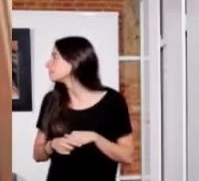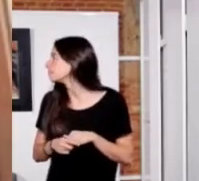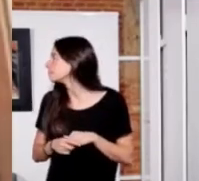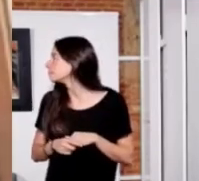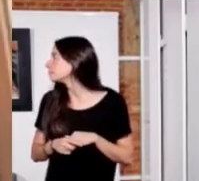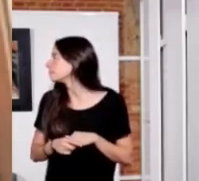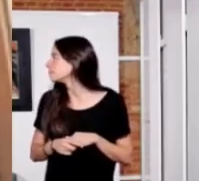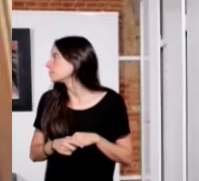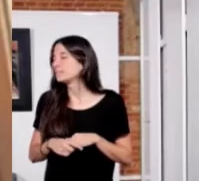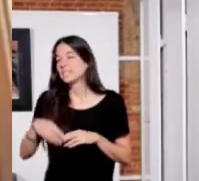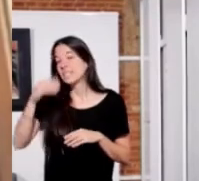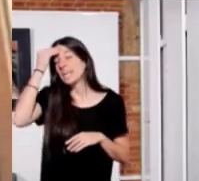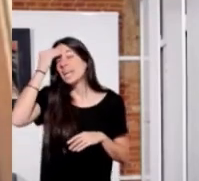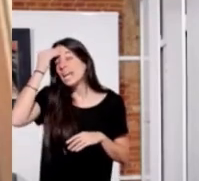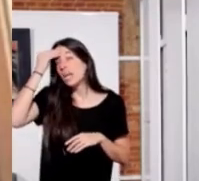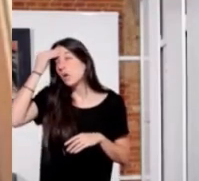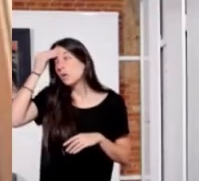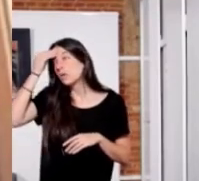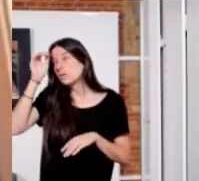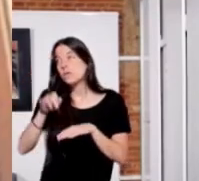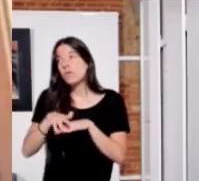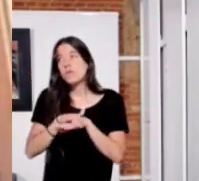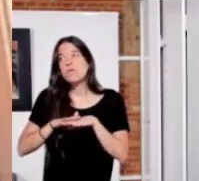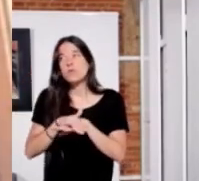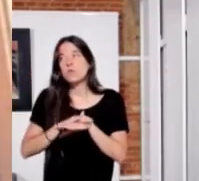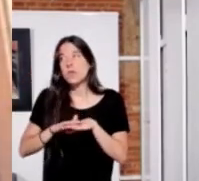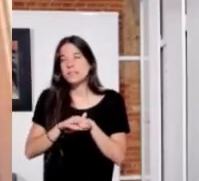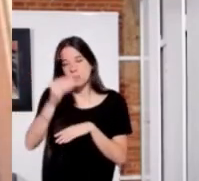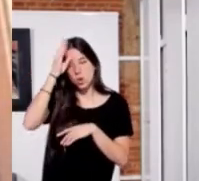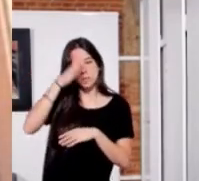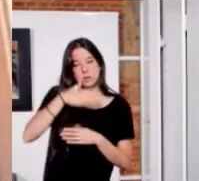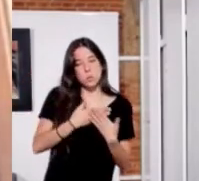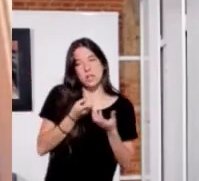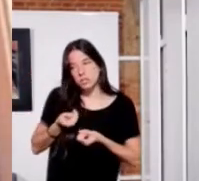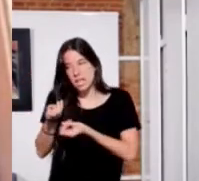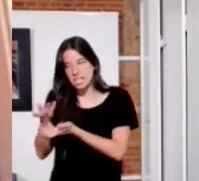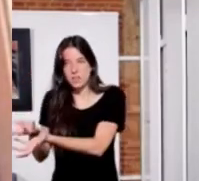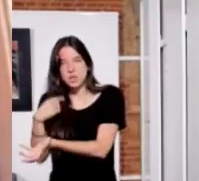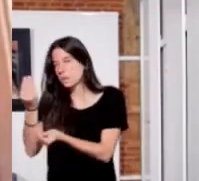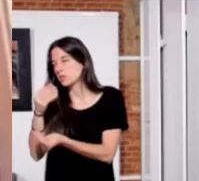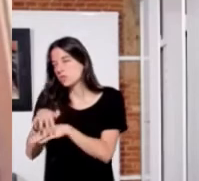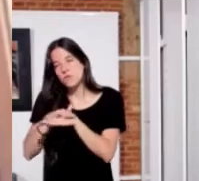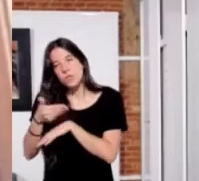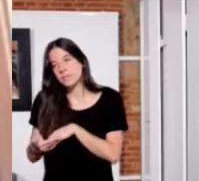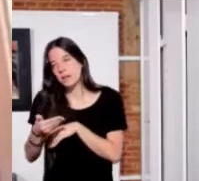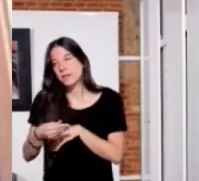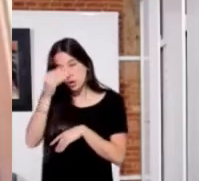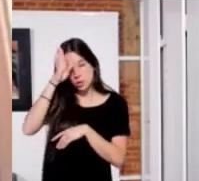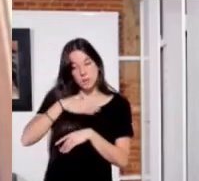Creo que es fundamental transferir conocimiento voluntario, transferir conocimiento del